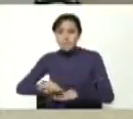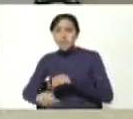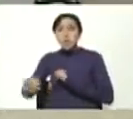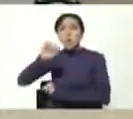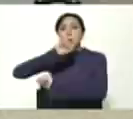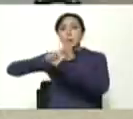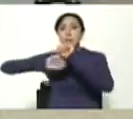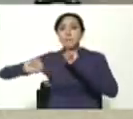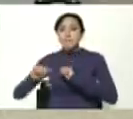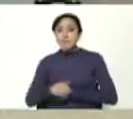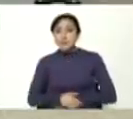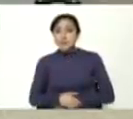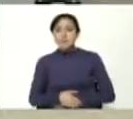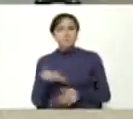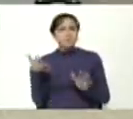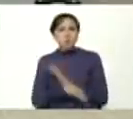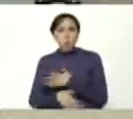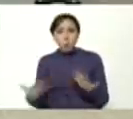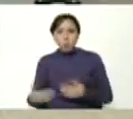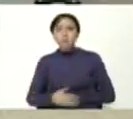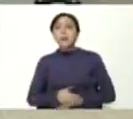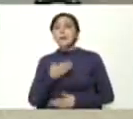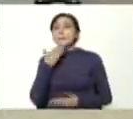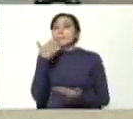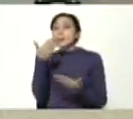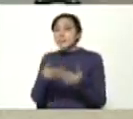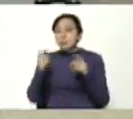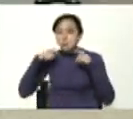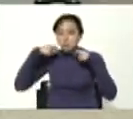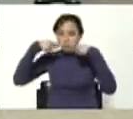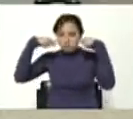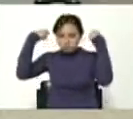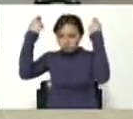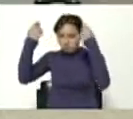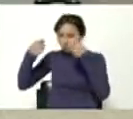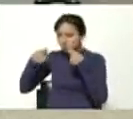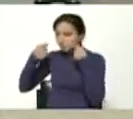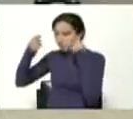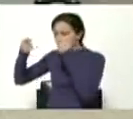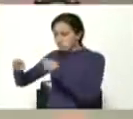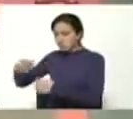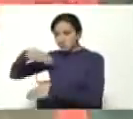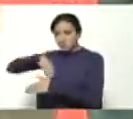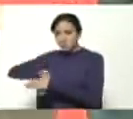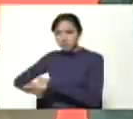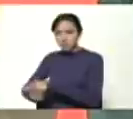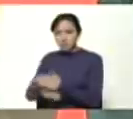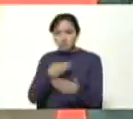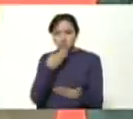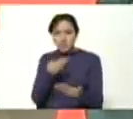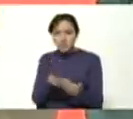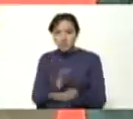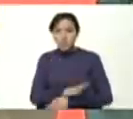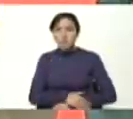Defensa, para lo cual pido permiso para retirarme la mascarilla.